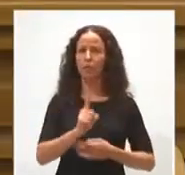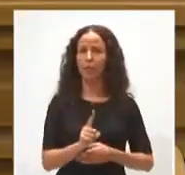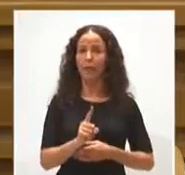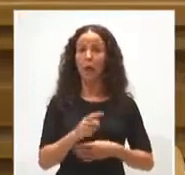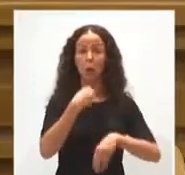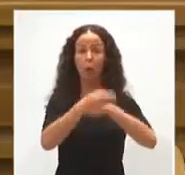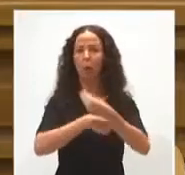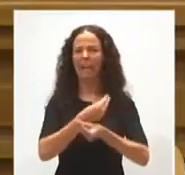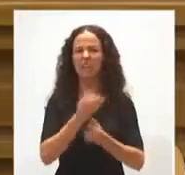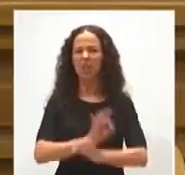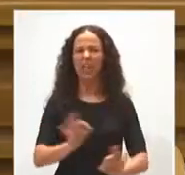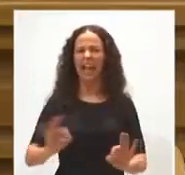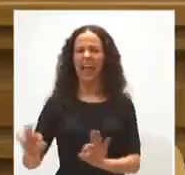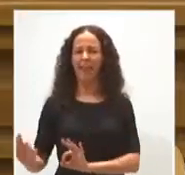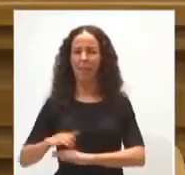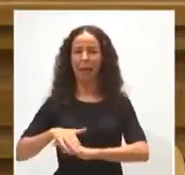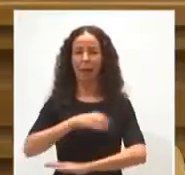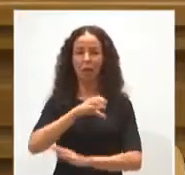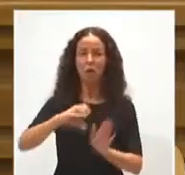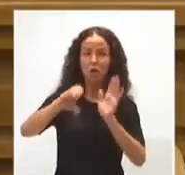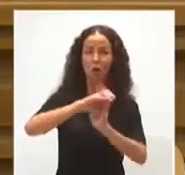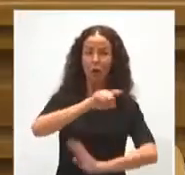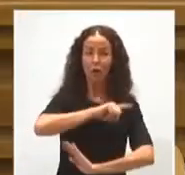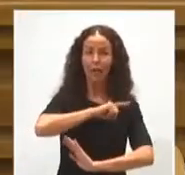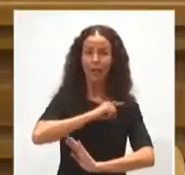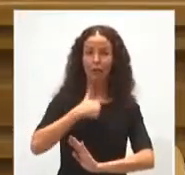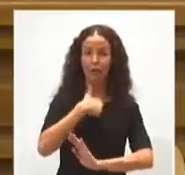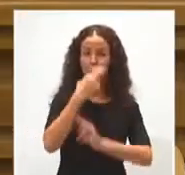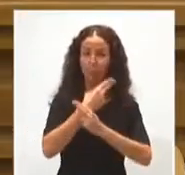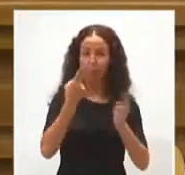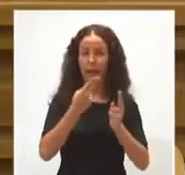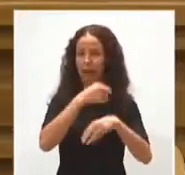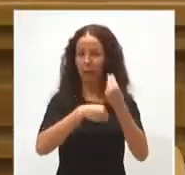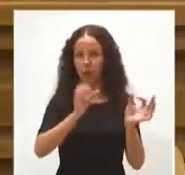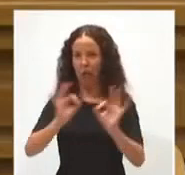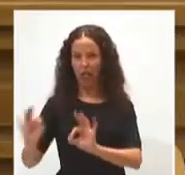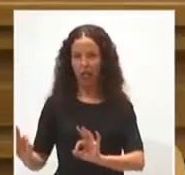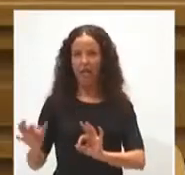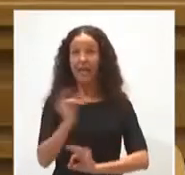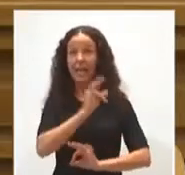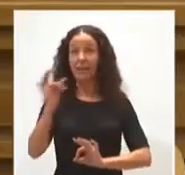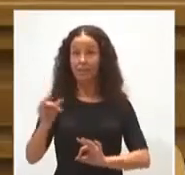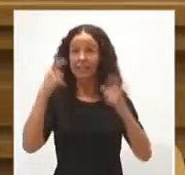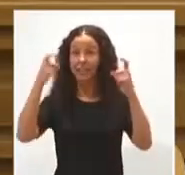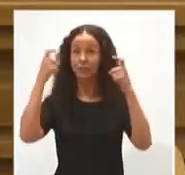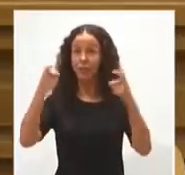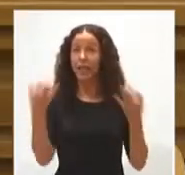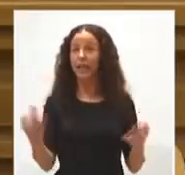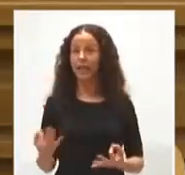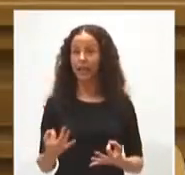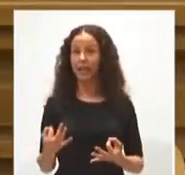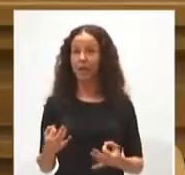ni un solo paso para tener un código ético de los cargos públicos y además que se fuerza en que lo que hace se